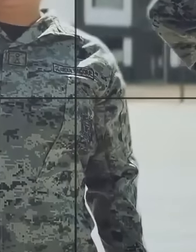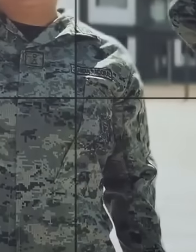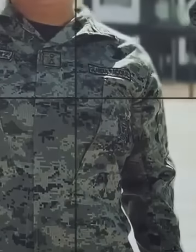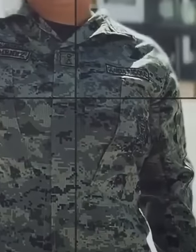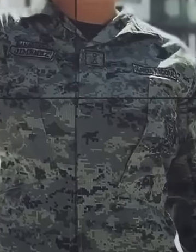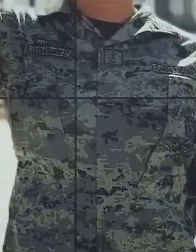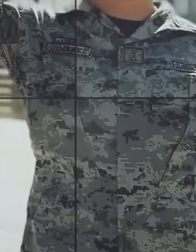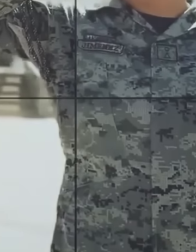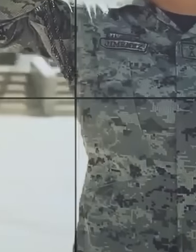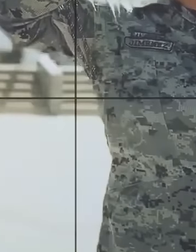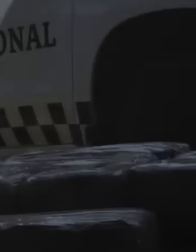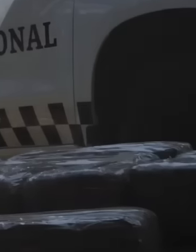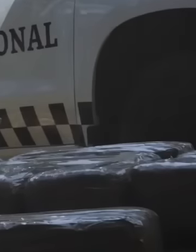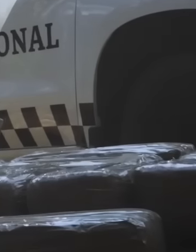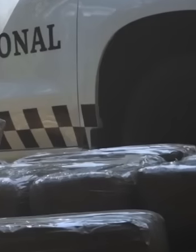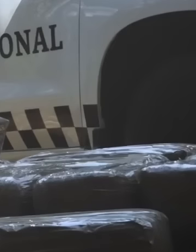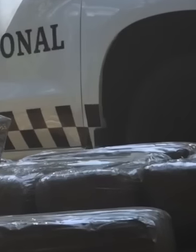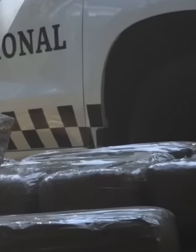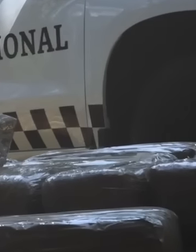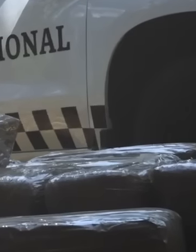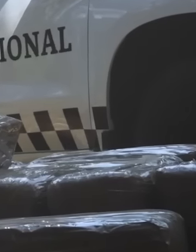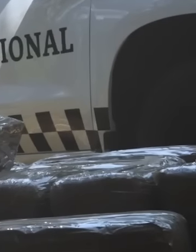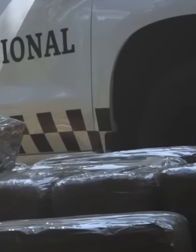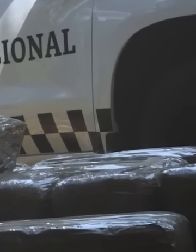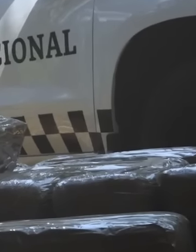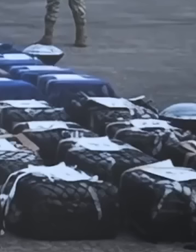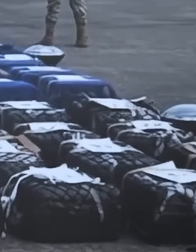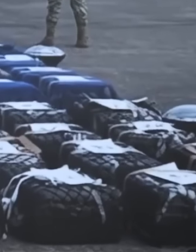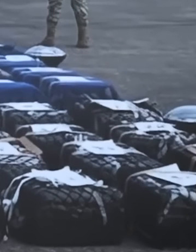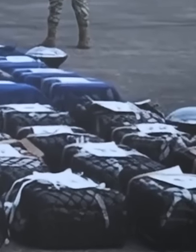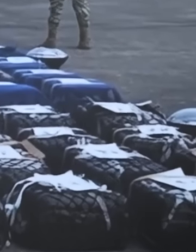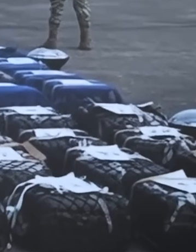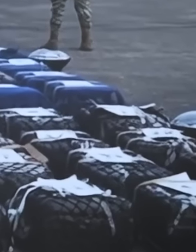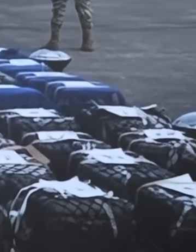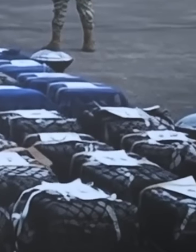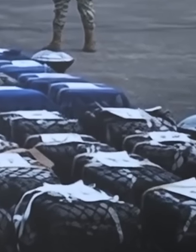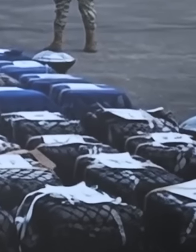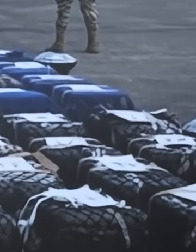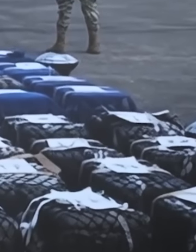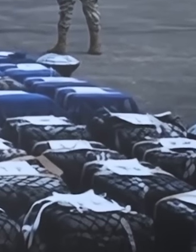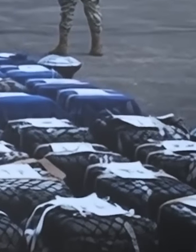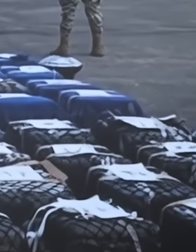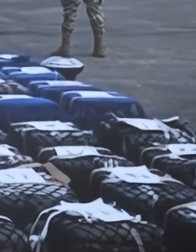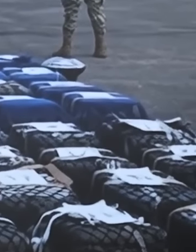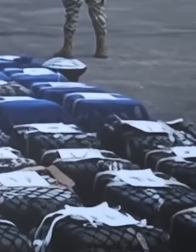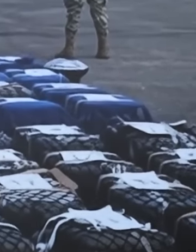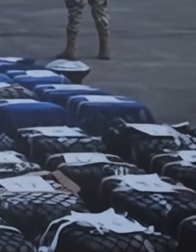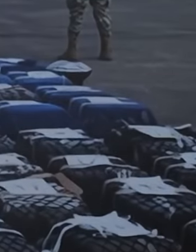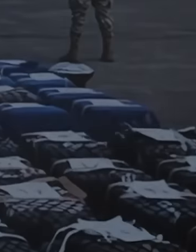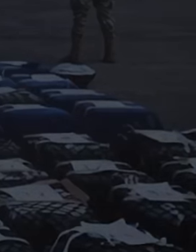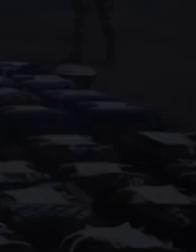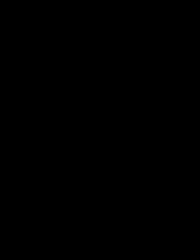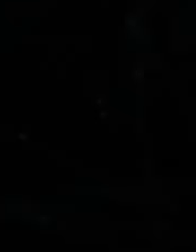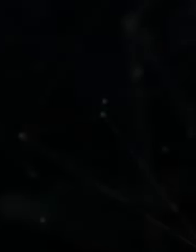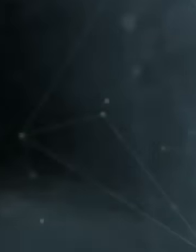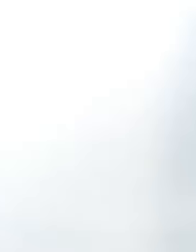promesas vacías, sino de hechos concretos que desmantelan las estructuras de violencia desde la raíz. La prueba más